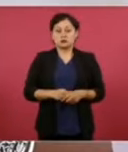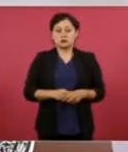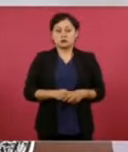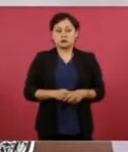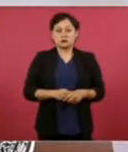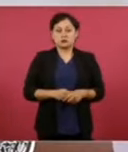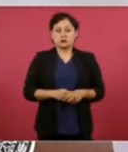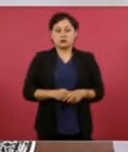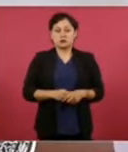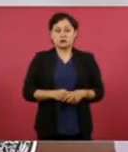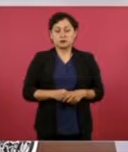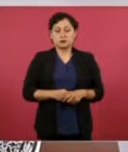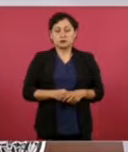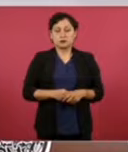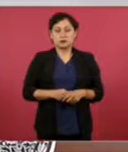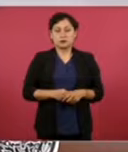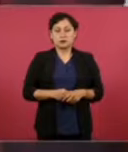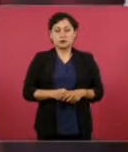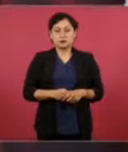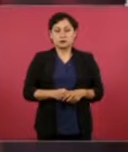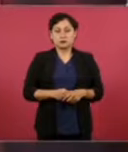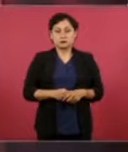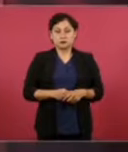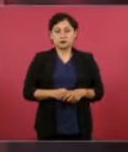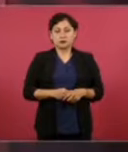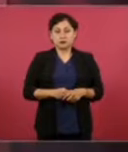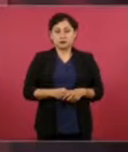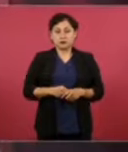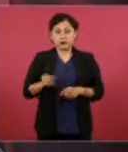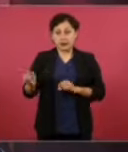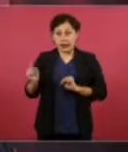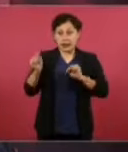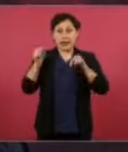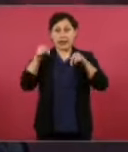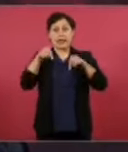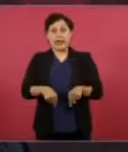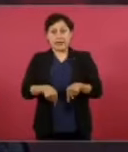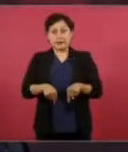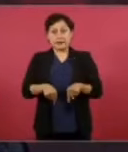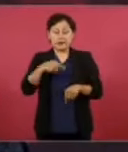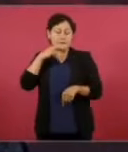En poco tiempo, va a ser la mejor presidenta del mundo.